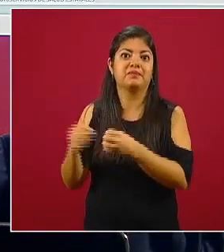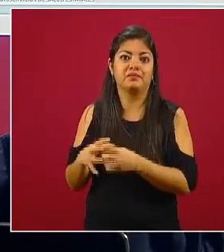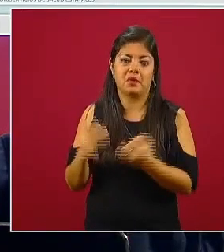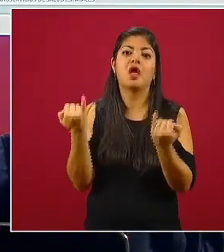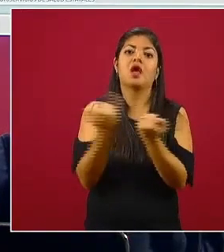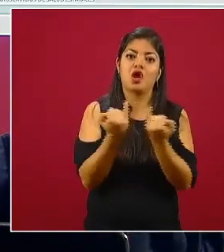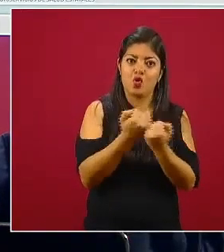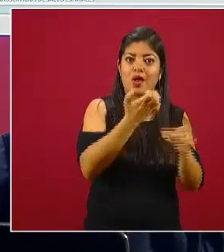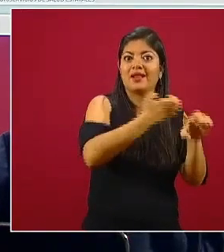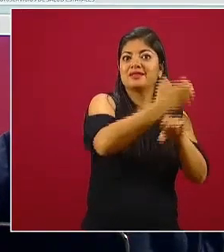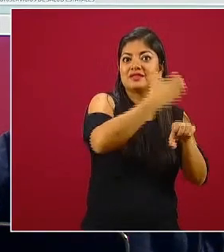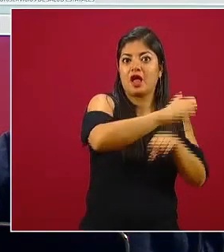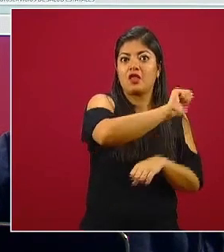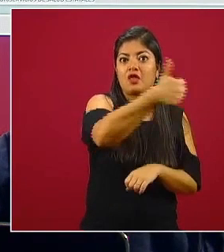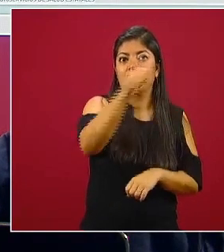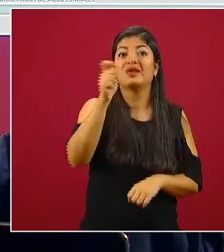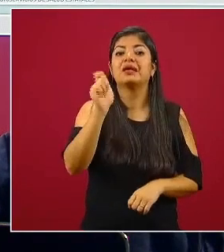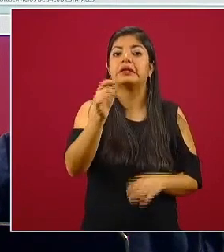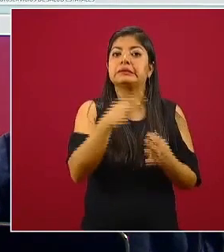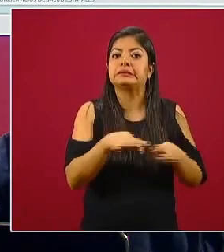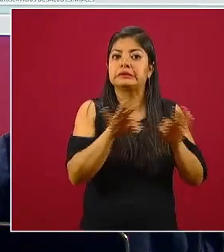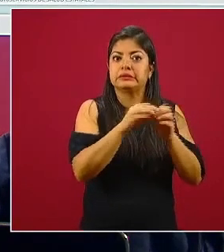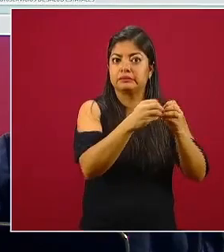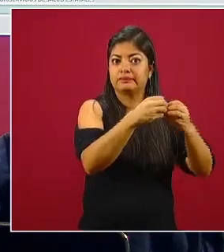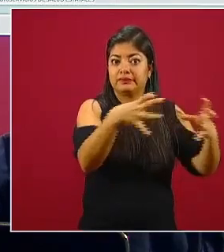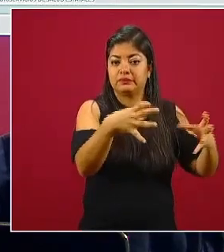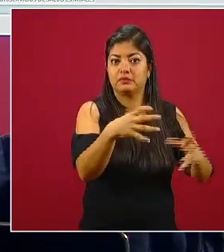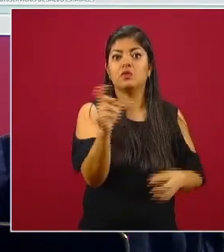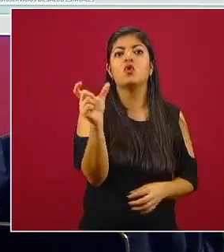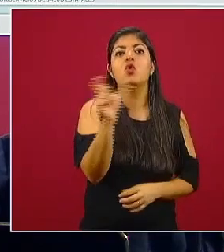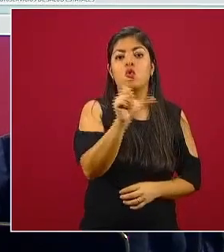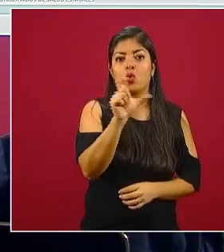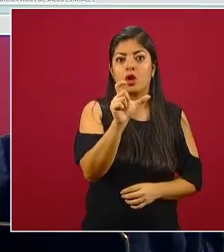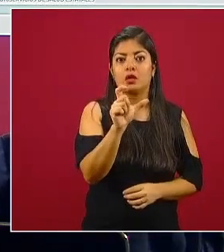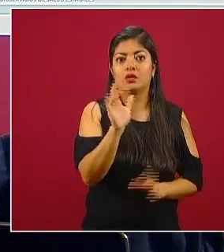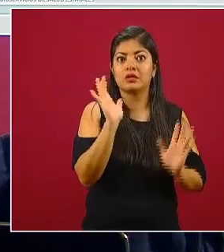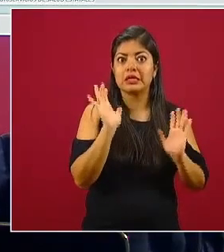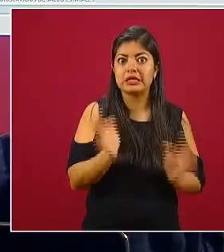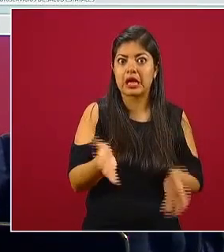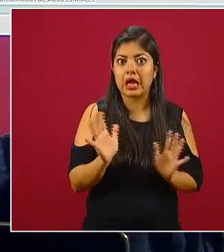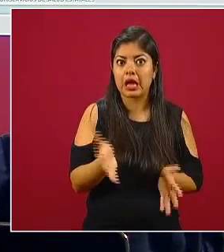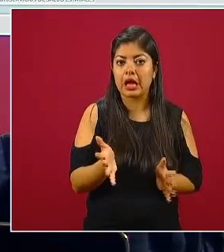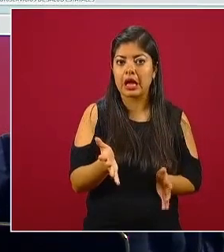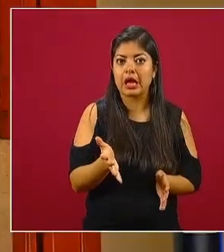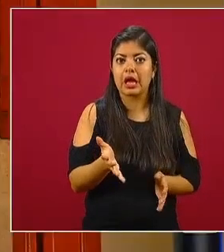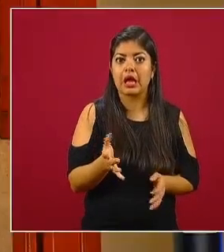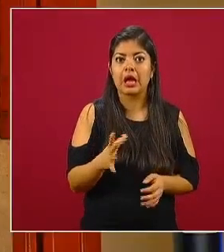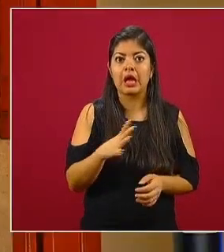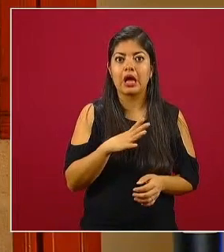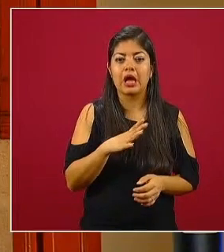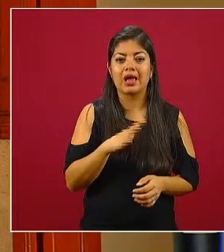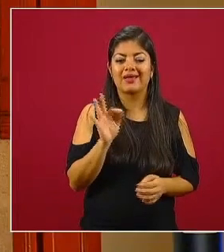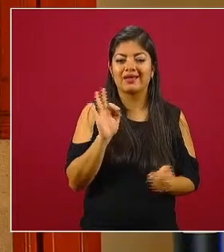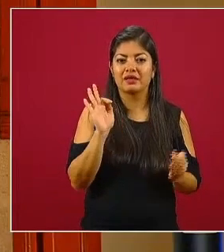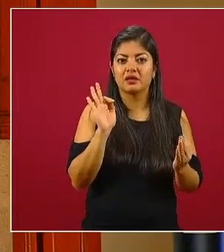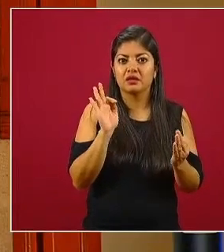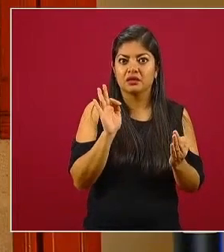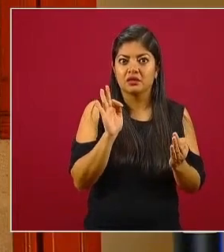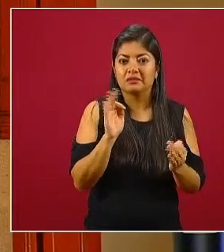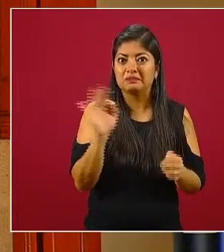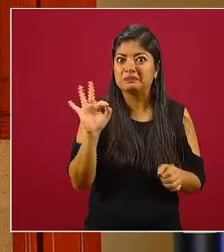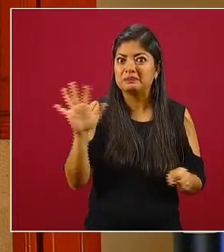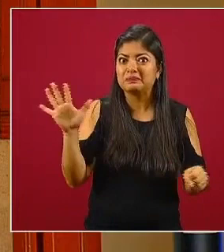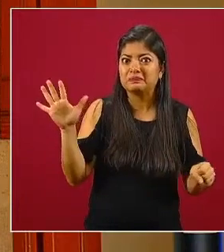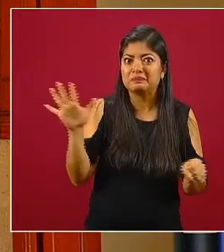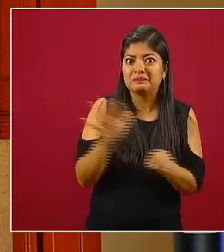distintas entidades federativas, es expansión. Cuando nos estamos acercando a un uso que pudiera llegar al riesgo de